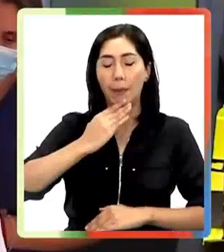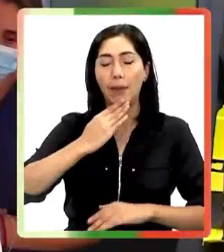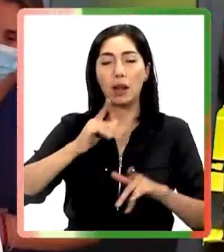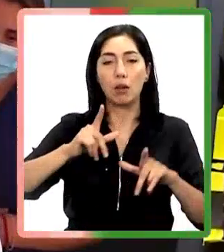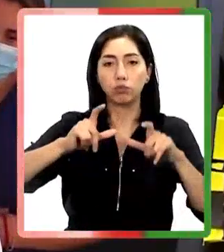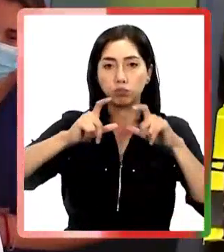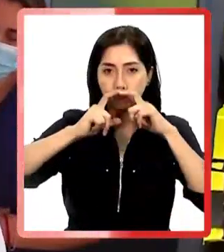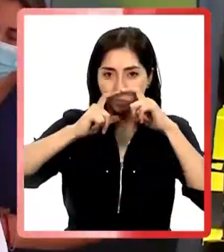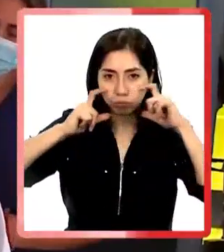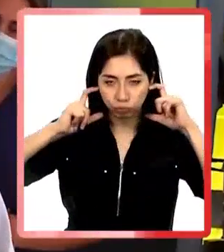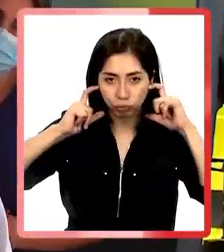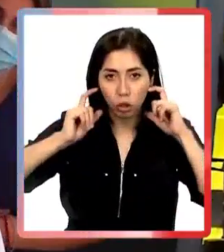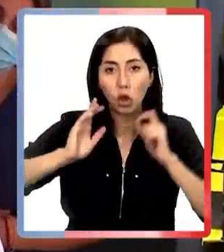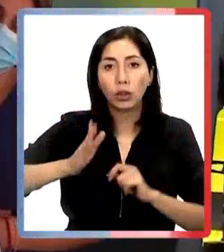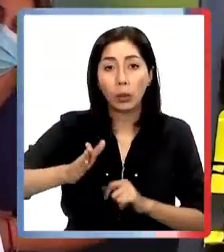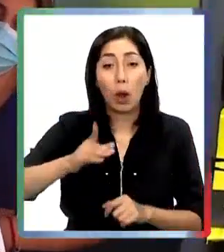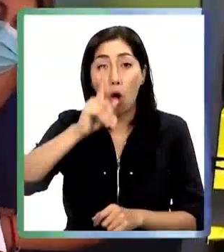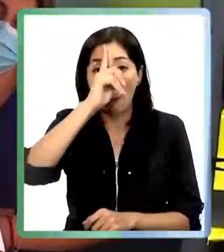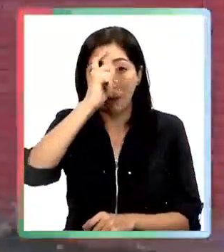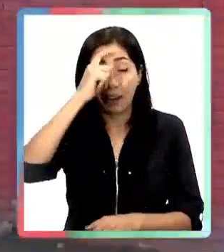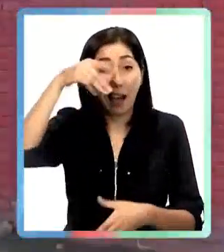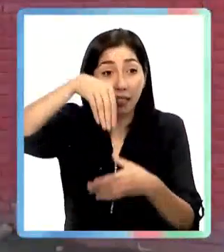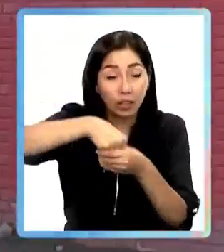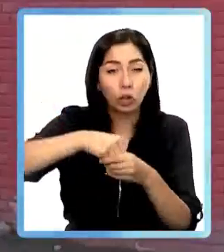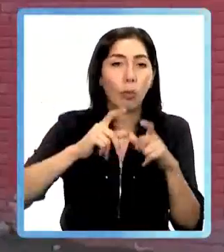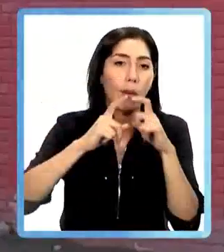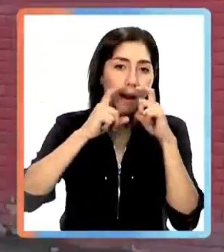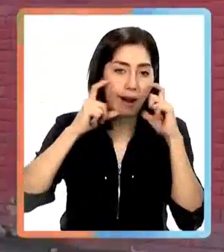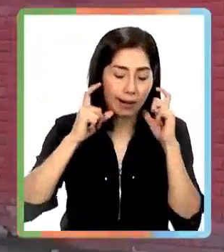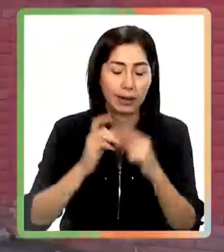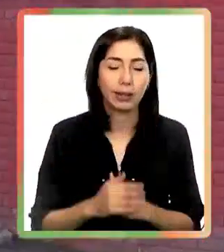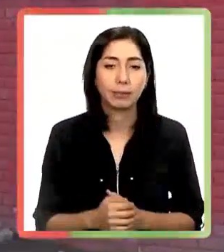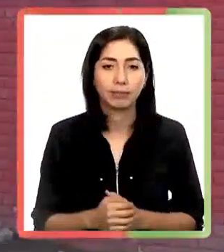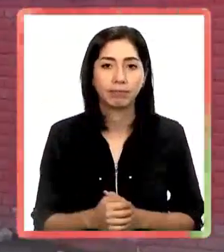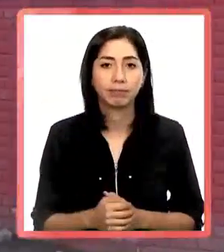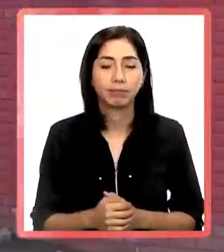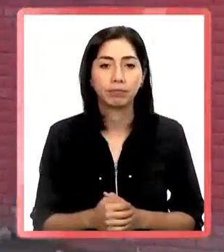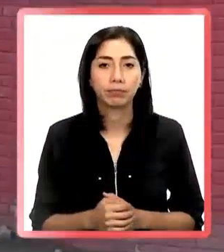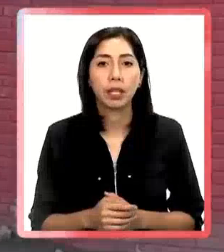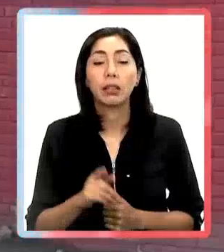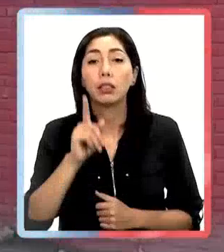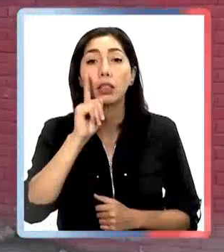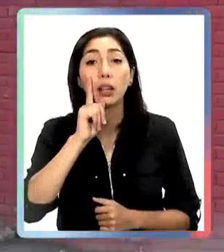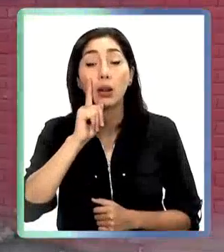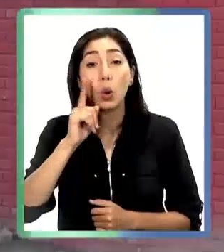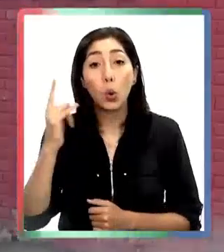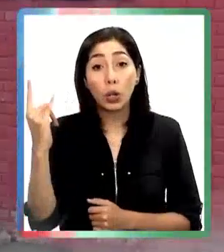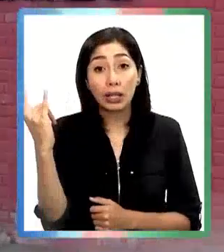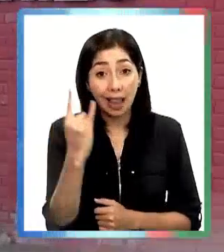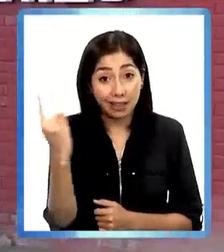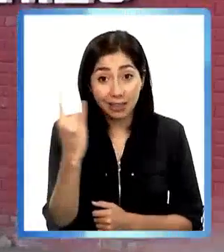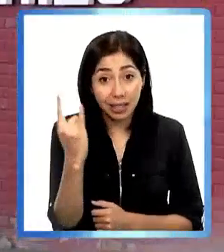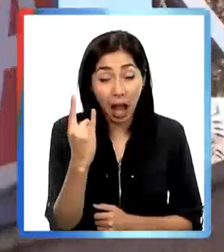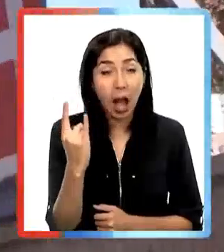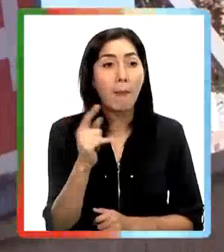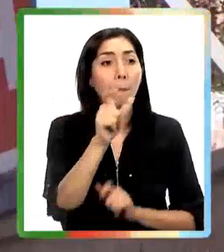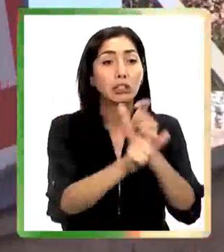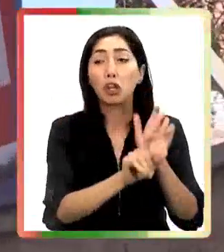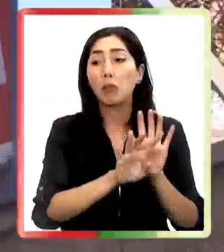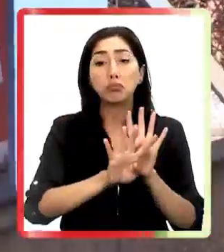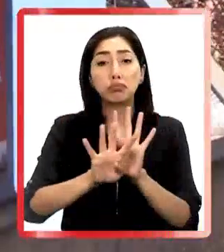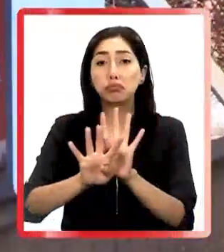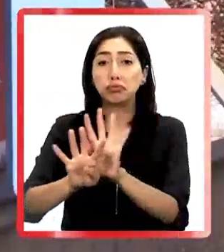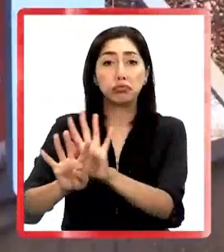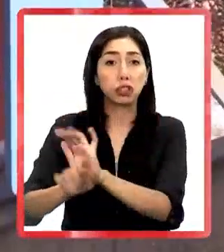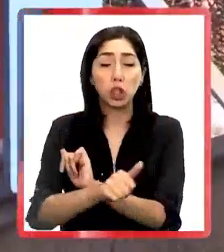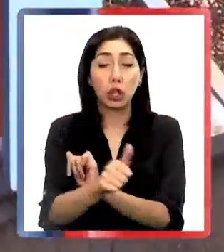atenciones dentro del hospital continúan siendo con mascarilla. A pesar de que tendrá un ingreso común, dentro de la urgencia los pacientes COVID serán